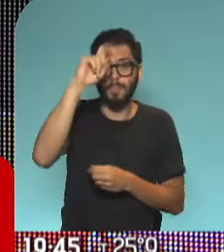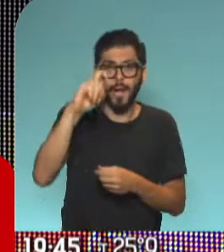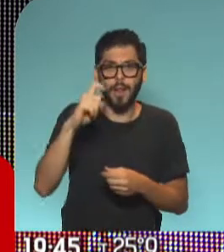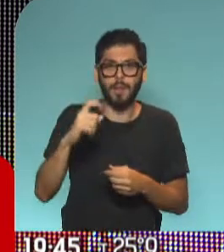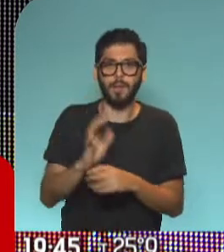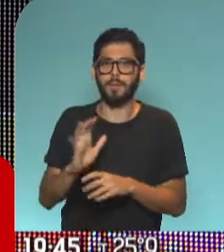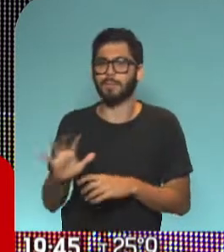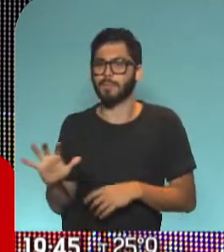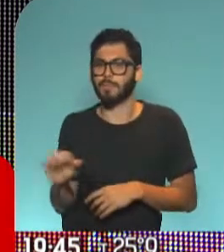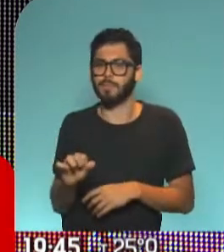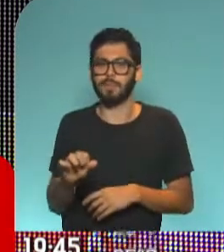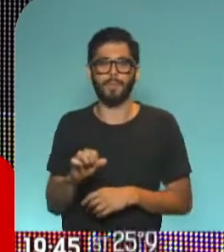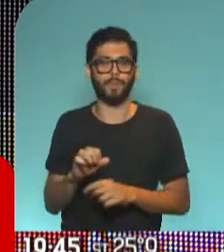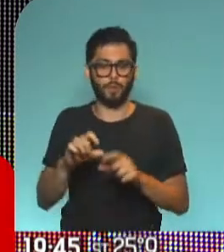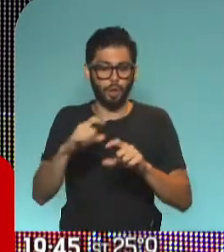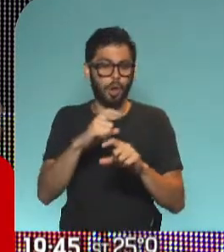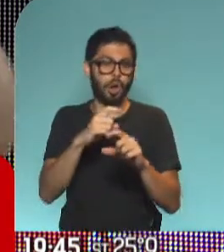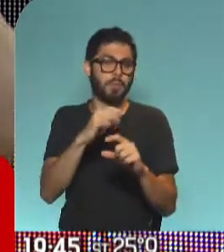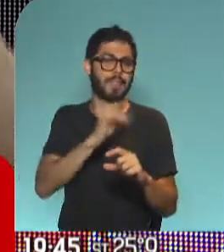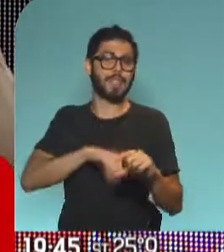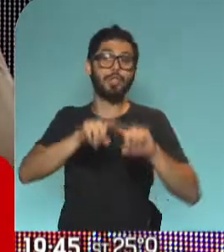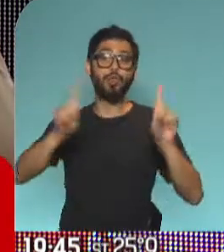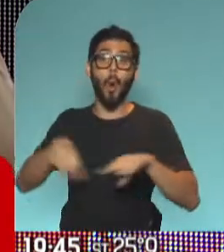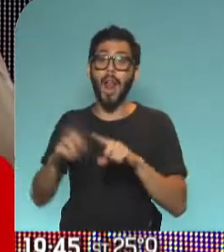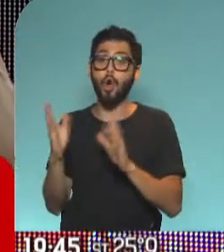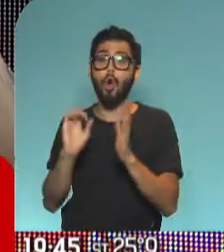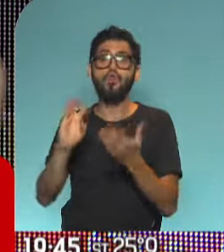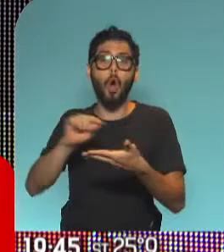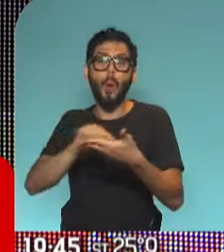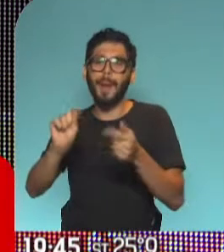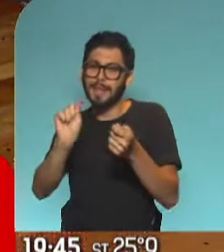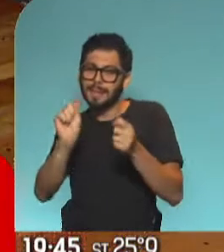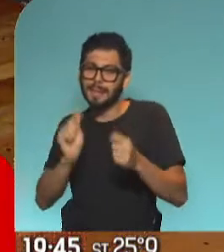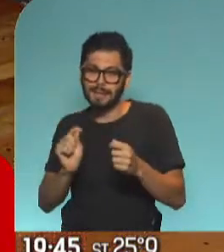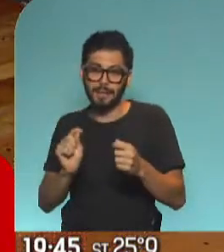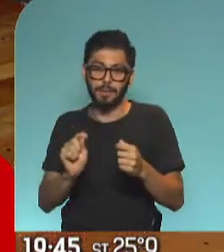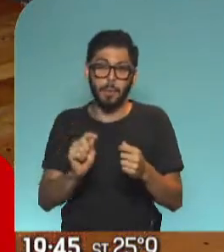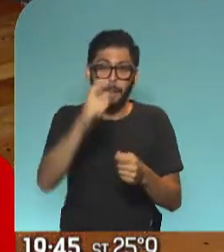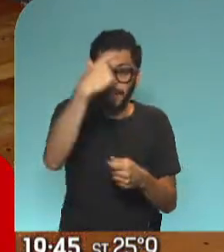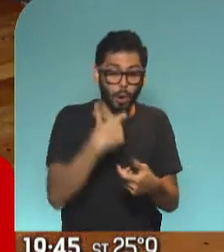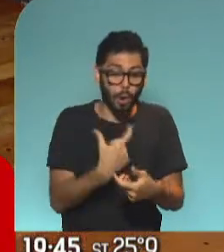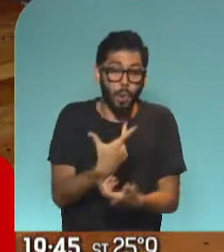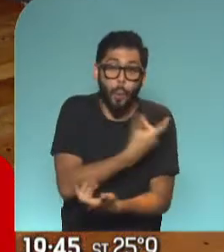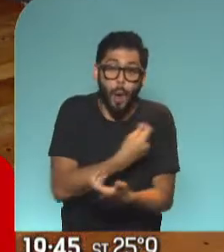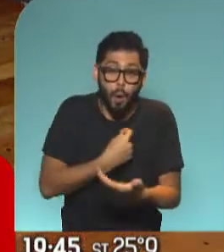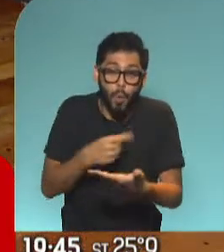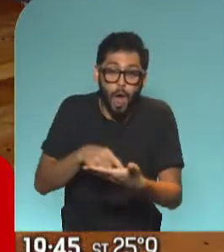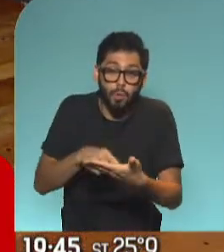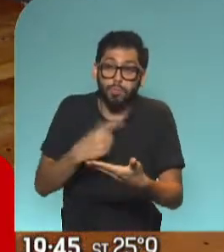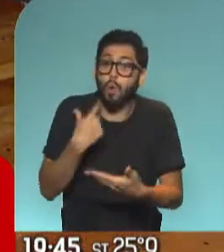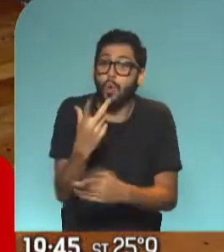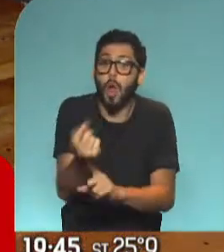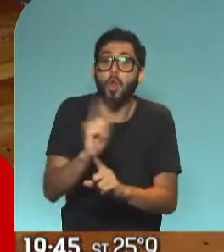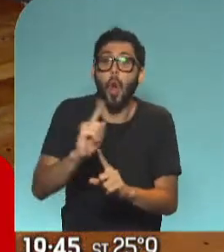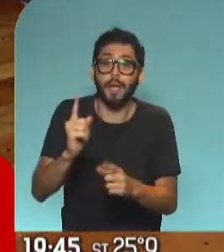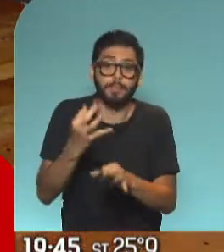de sueldo, le cambia el nombre. Los vacunadores que hacen el triage, que ven los papeles, no son ni la KGB,